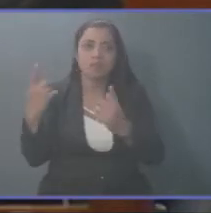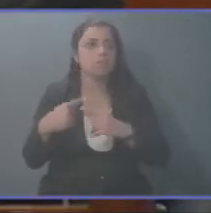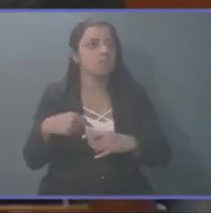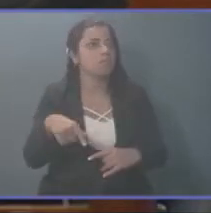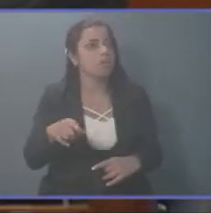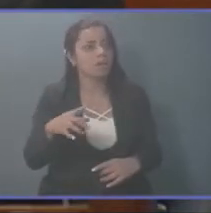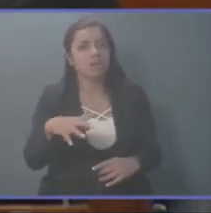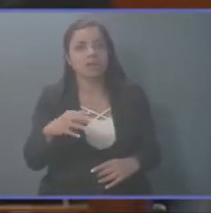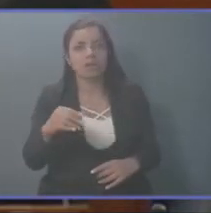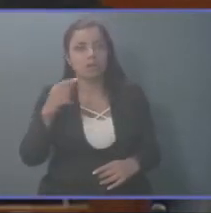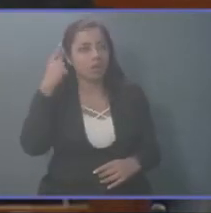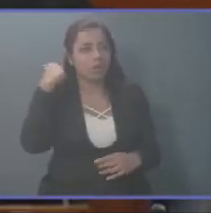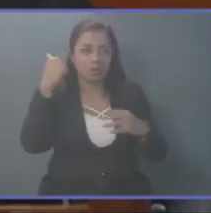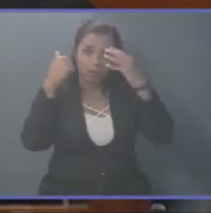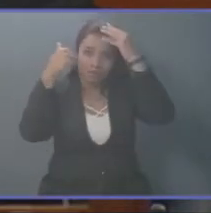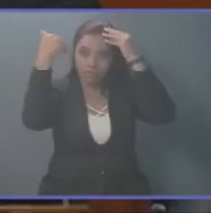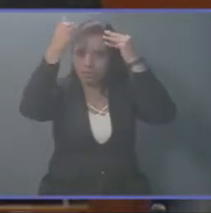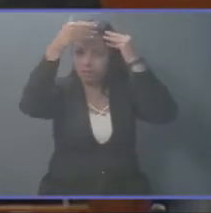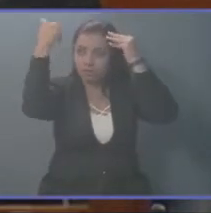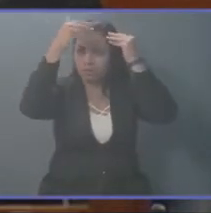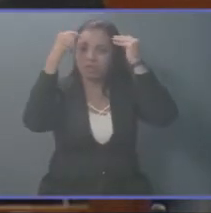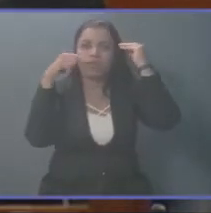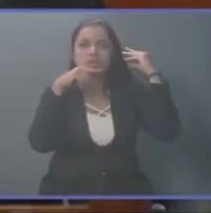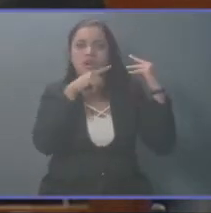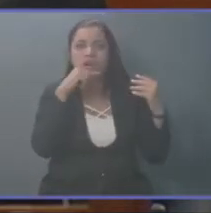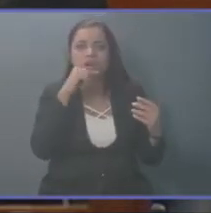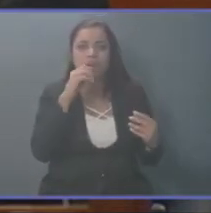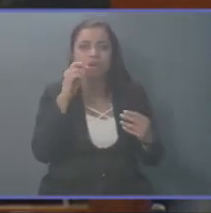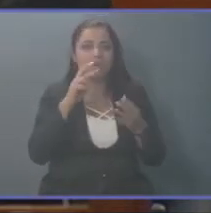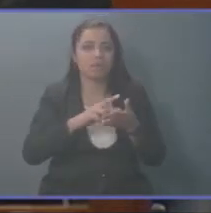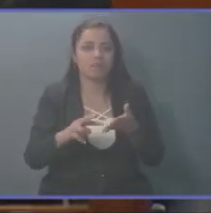Y con el pelo pintado de rojo o de verde.